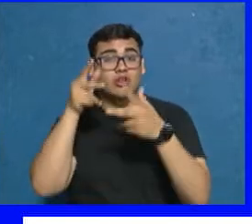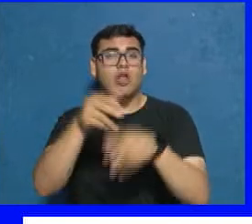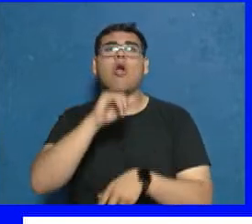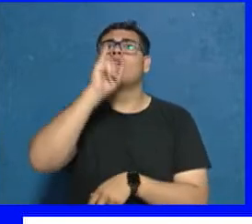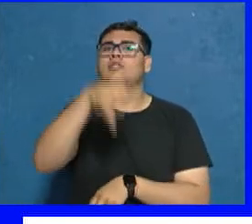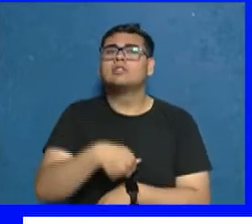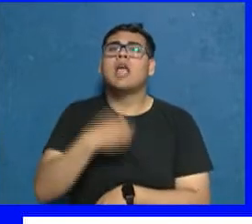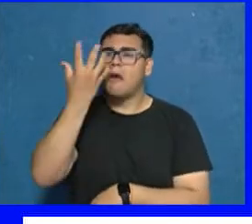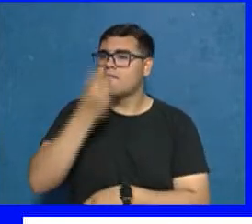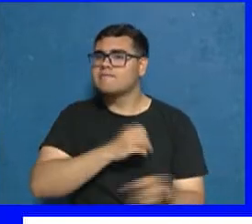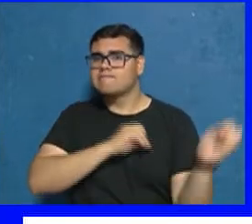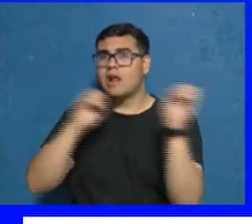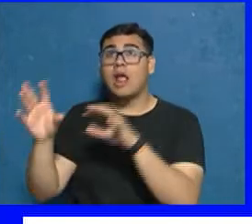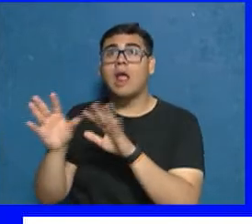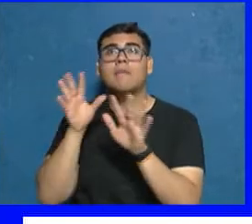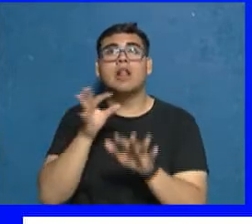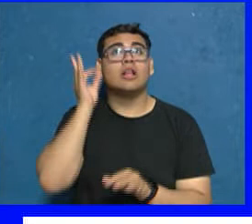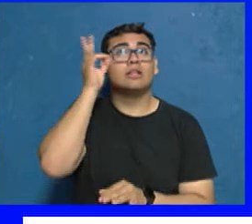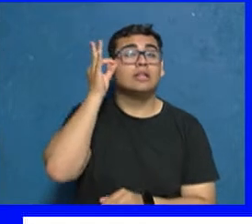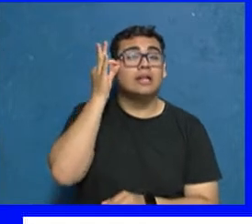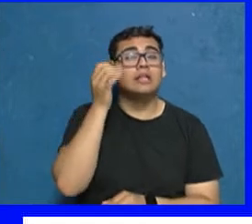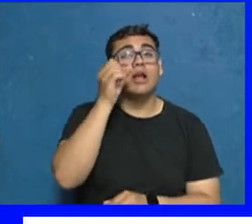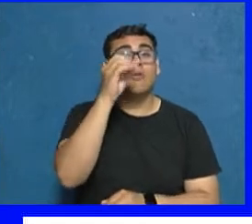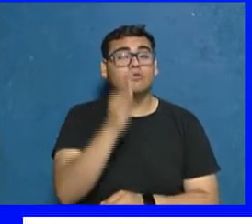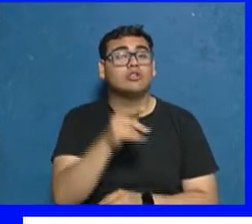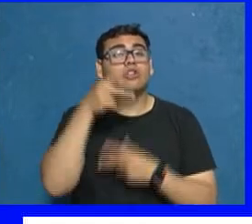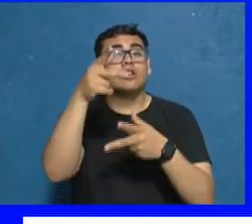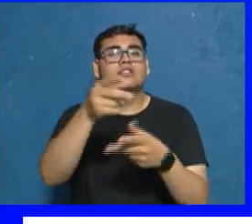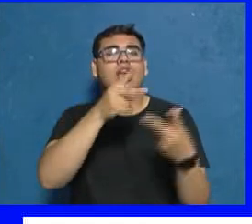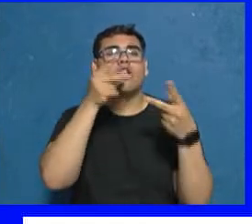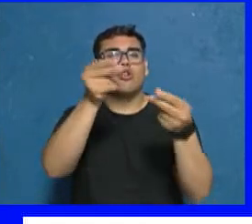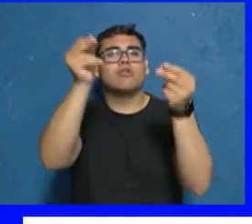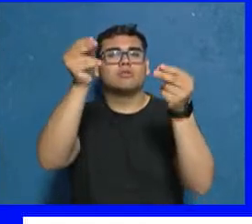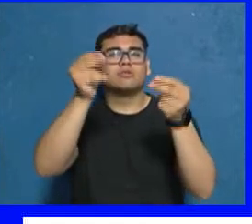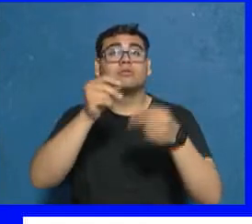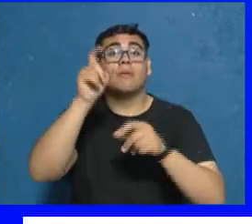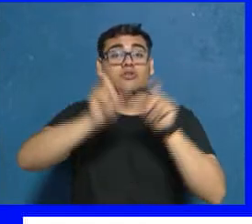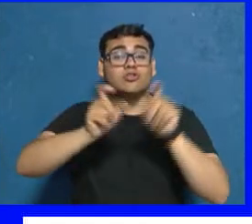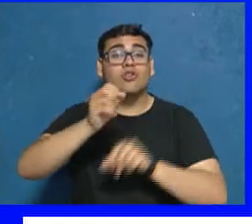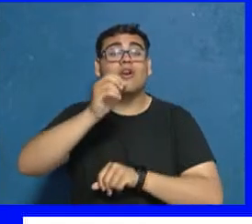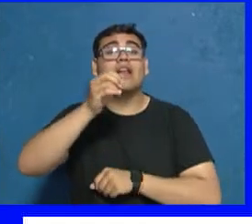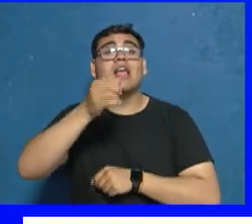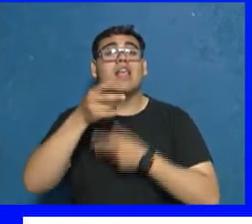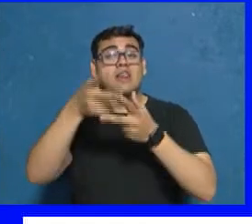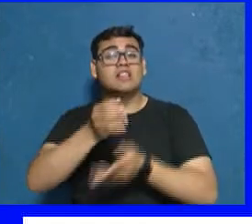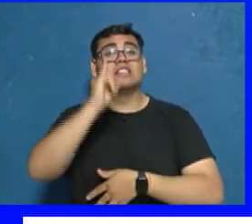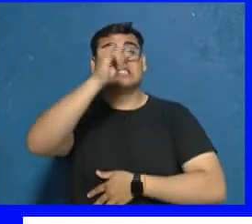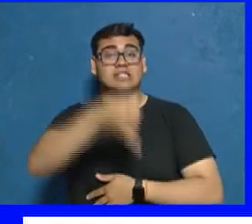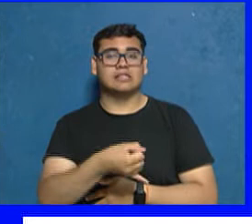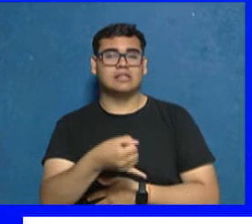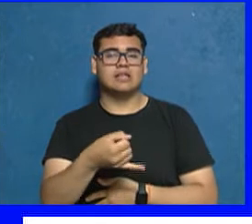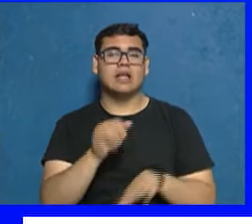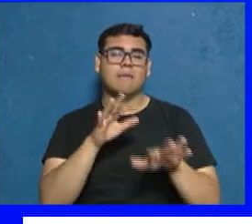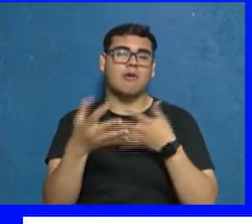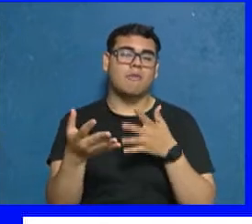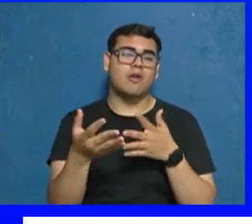sí, mientras que un 30% dijo un rotundo no. De aquellos que dijeron sí, prácticamente más de